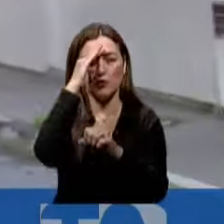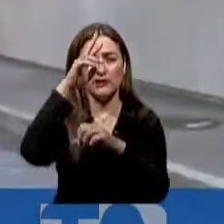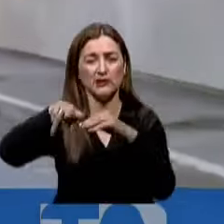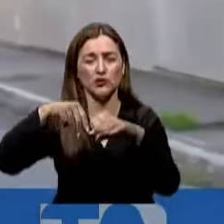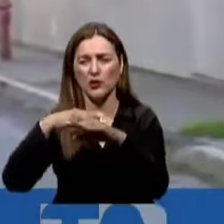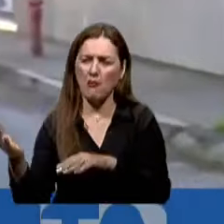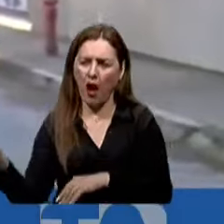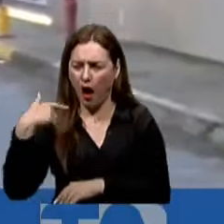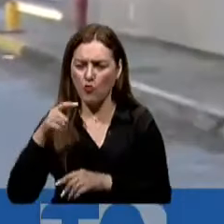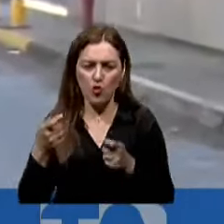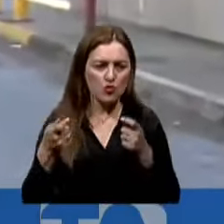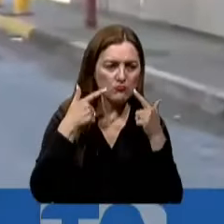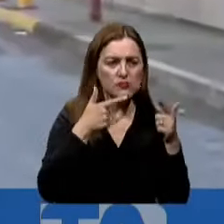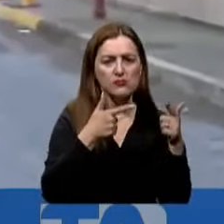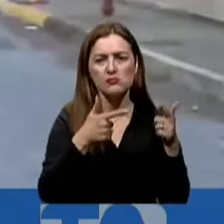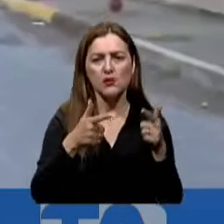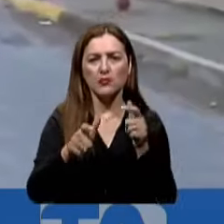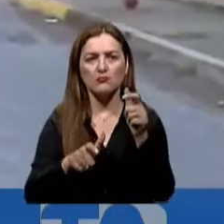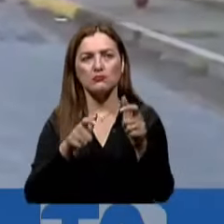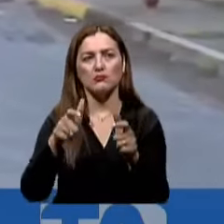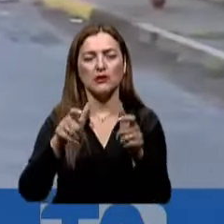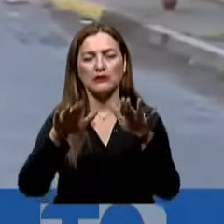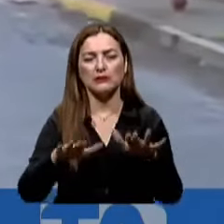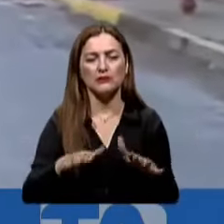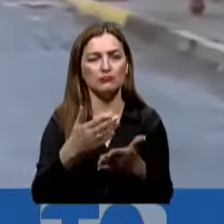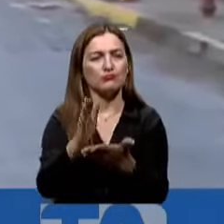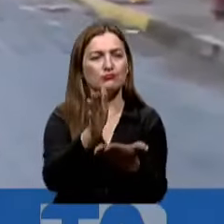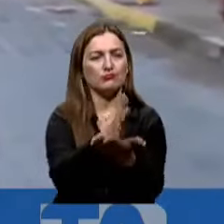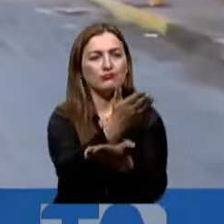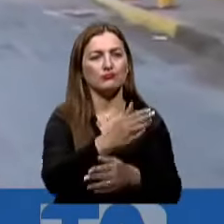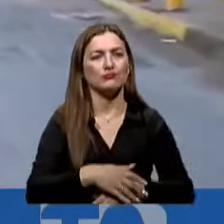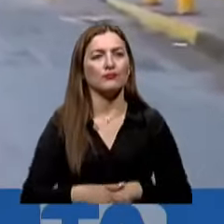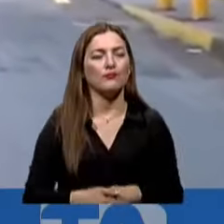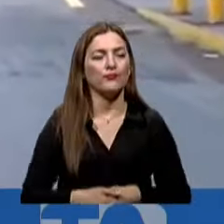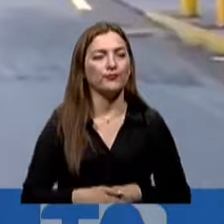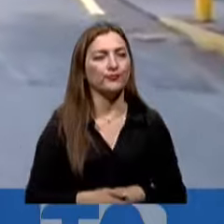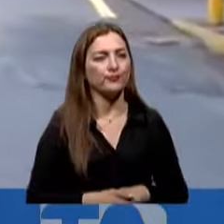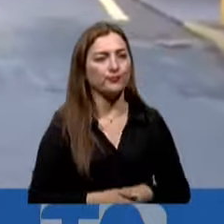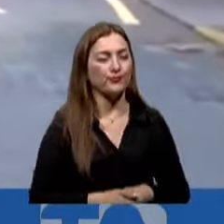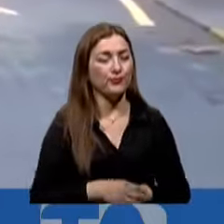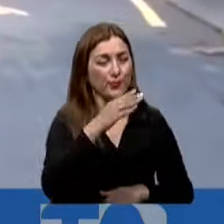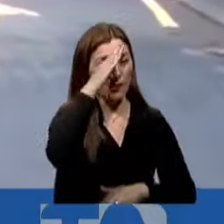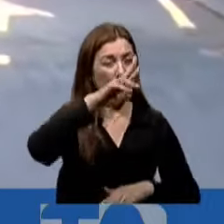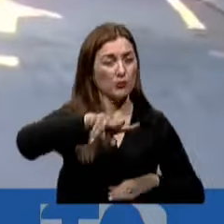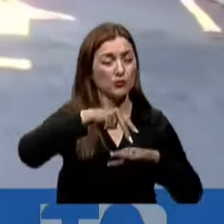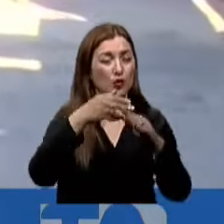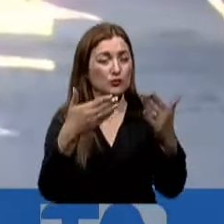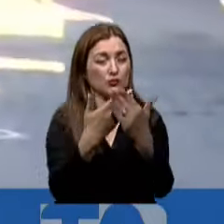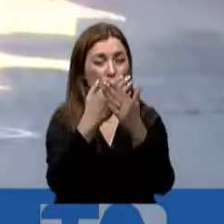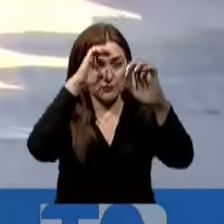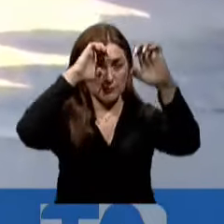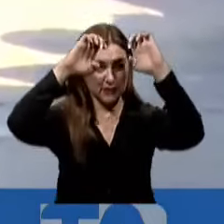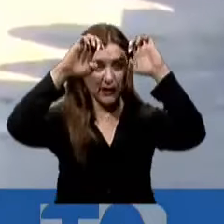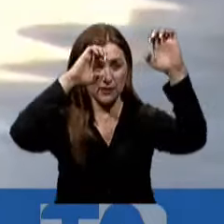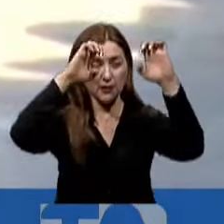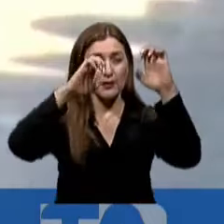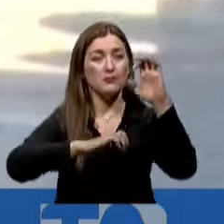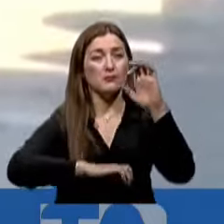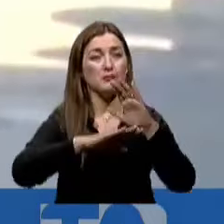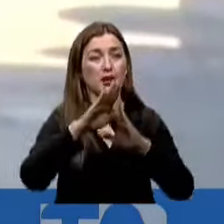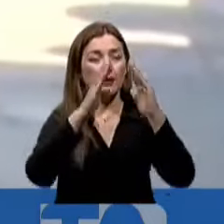la policía aquí y que despeje a todas las personas están aquí muy bien entendemos que la policía está ejecutando una nueva estrategia ya la